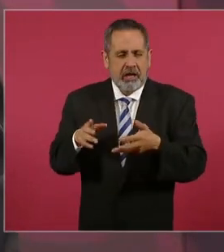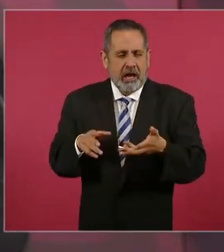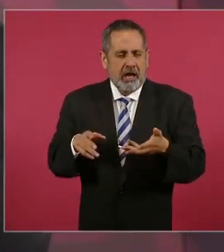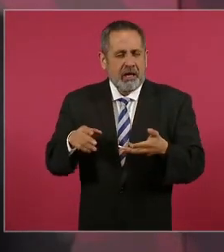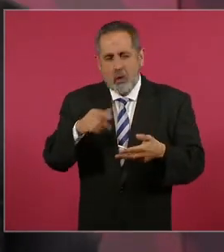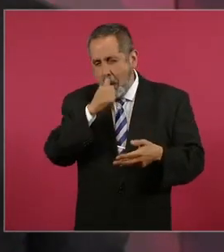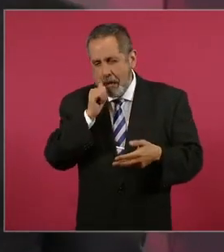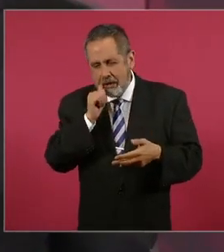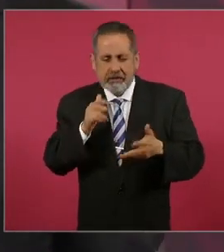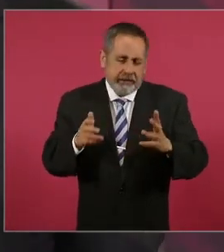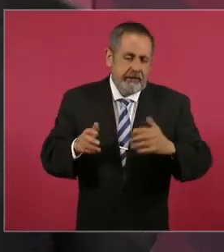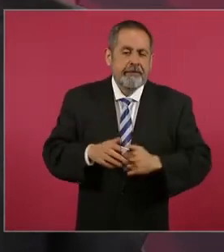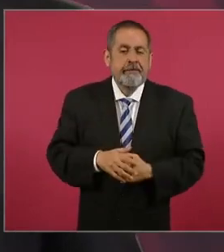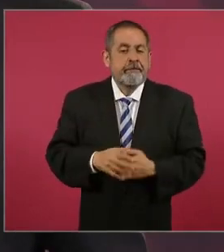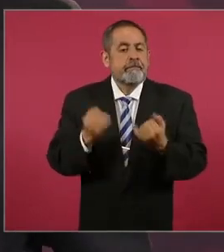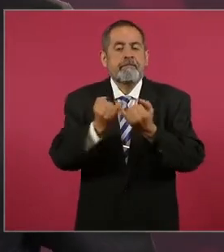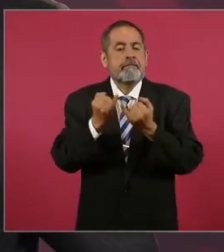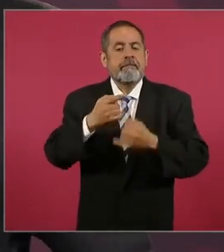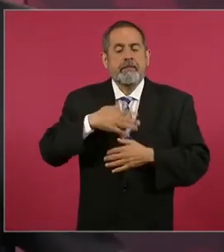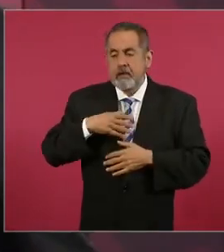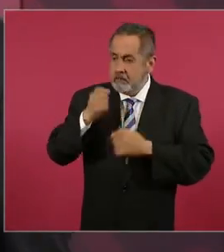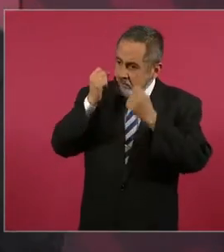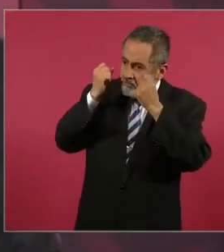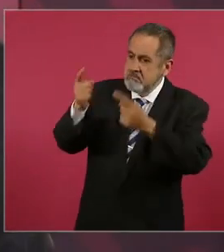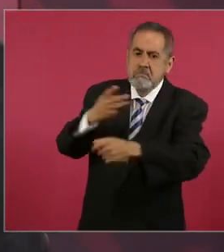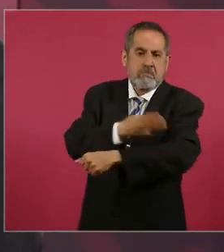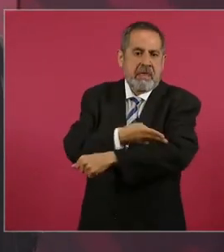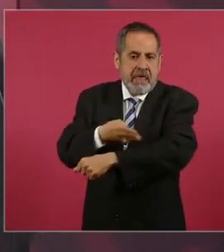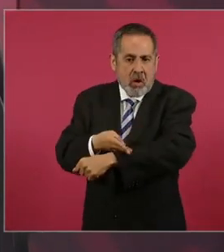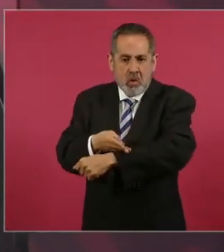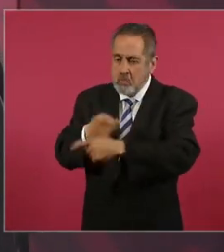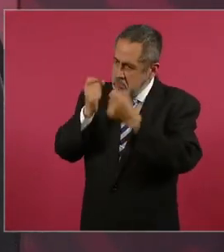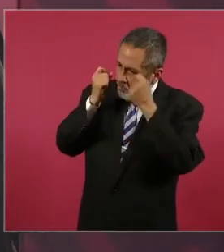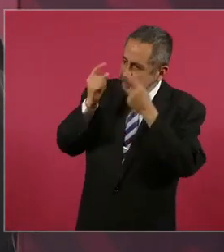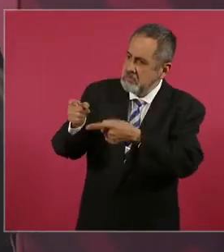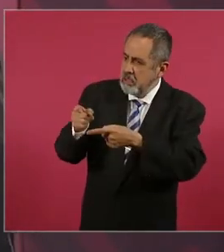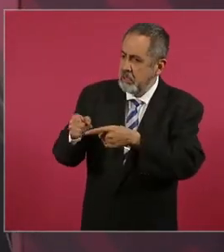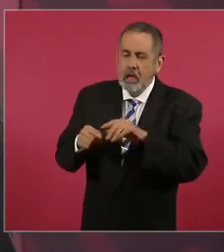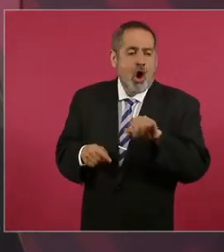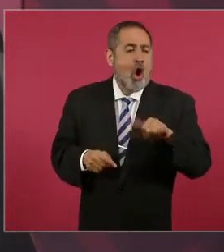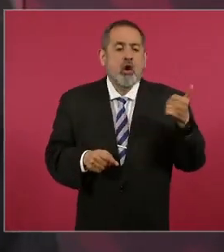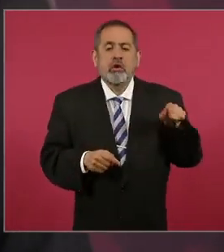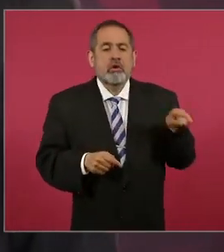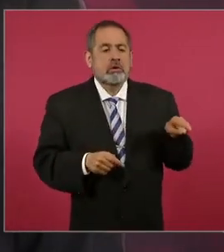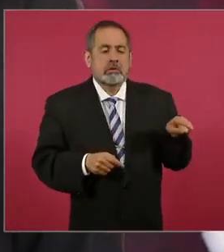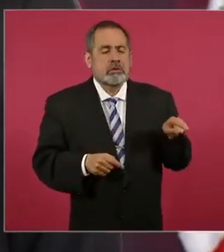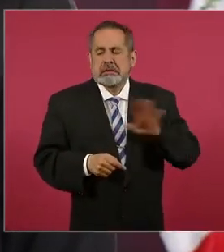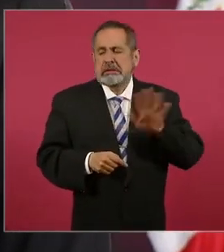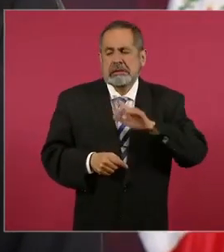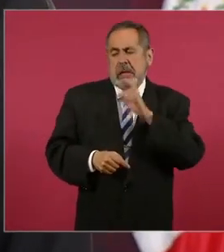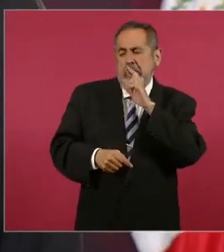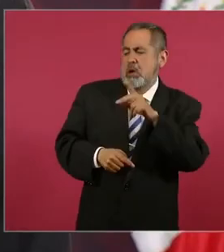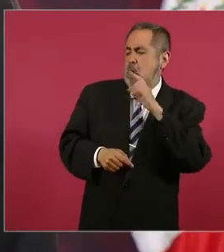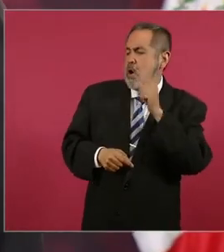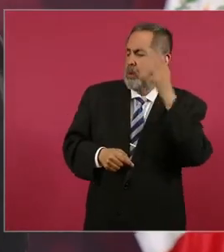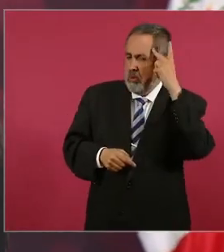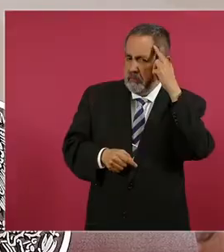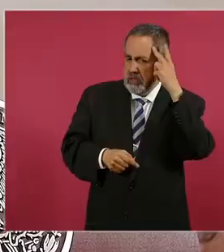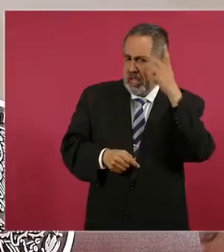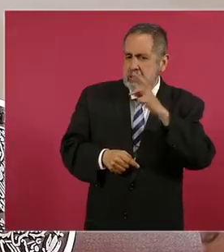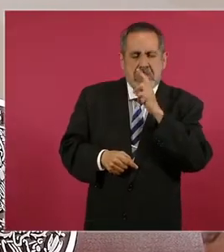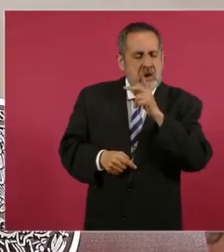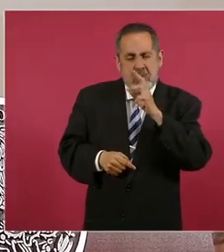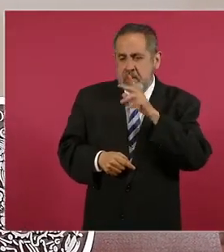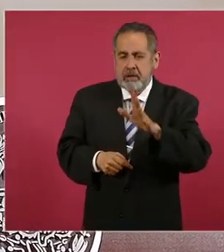Así como nosotros admiramos a Madero, a quienes admiran más a Porfirio Díaz.